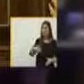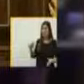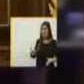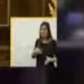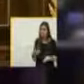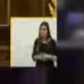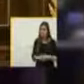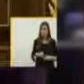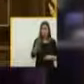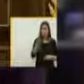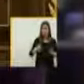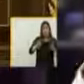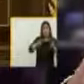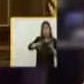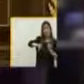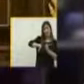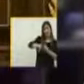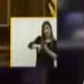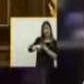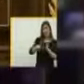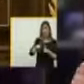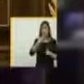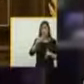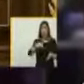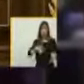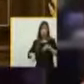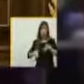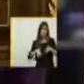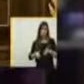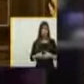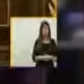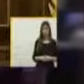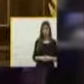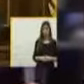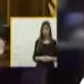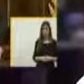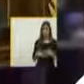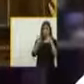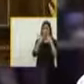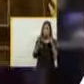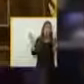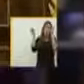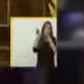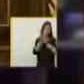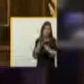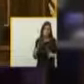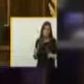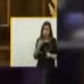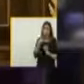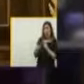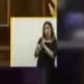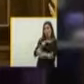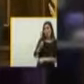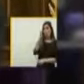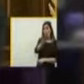está utilizando as palabras, ese tono burlón, despectivo continuamente, que explica algúns dos problemas